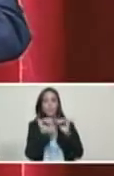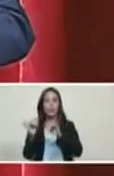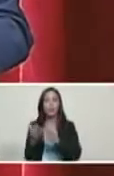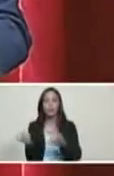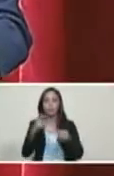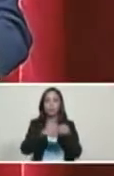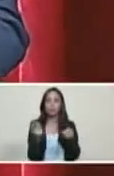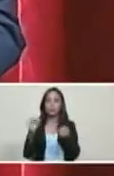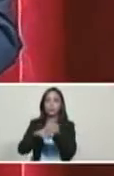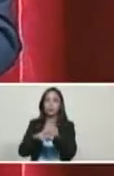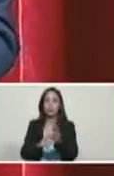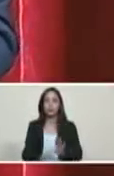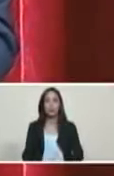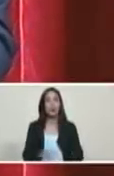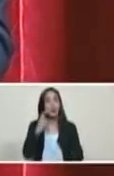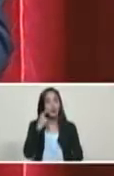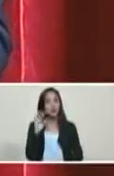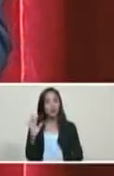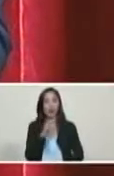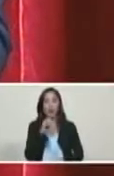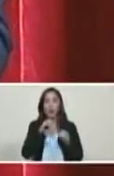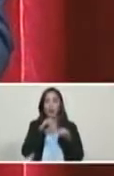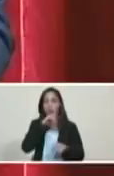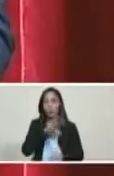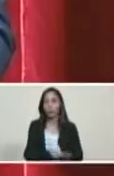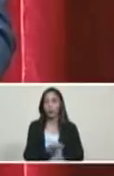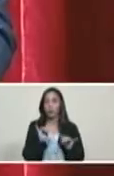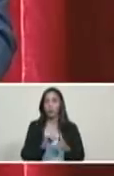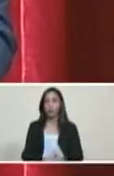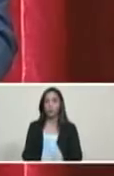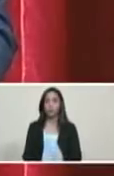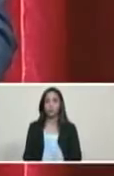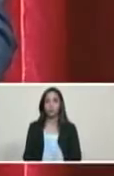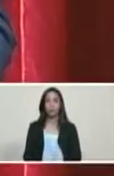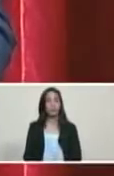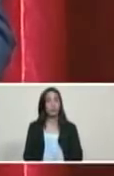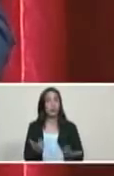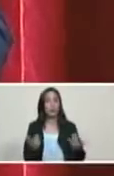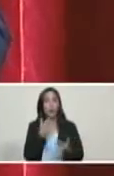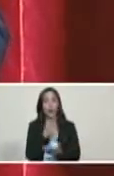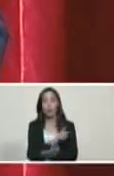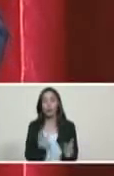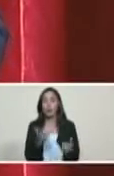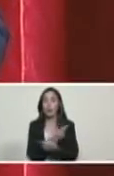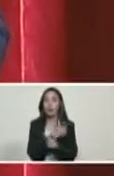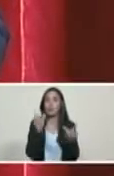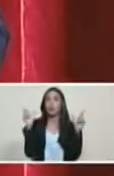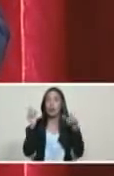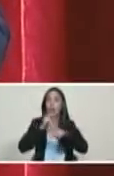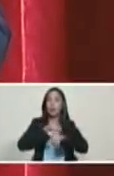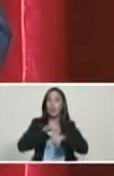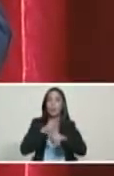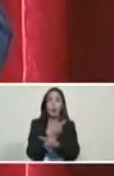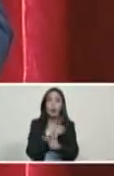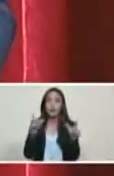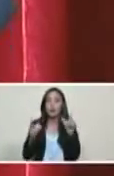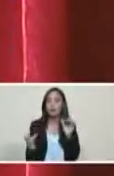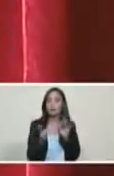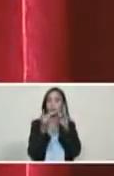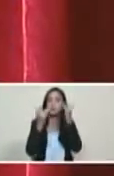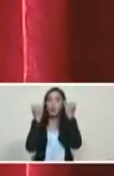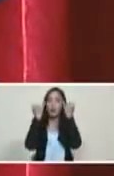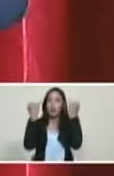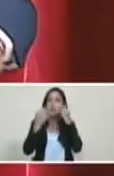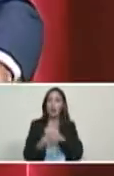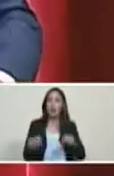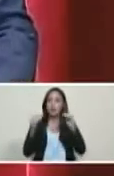Es posible que hayan vivido el mismo tiempo. Cuando uno vive tiempos de liberación, al final termina conectándose con las fuerzas